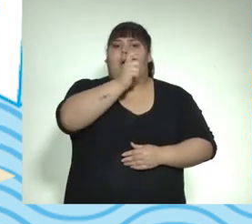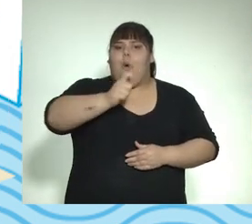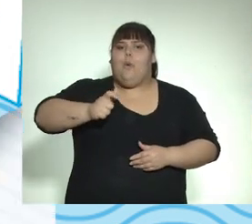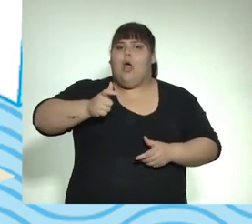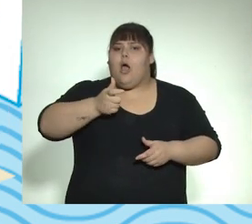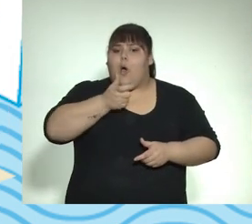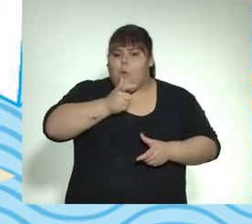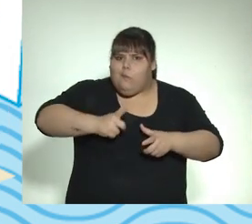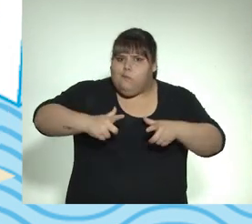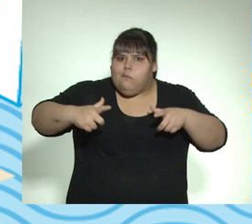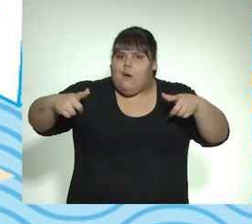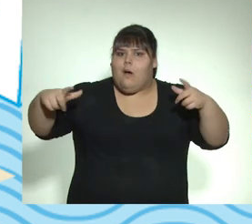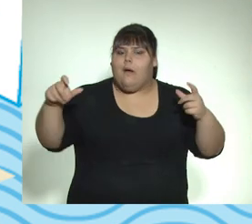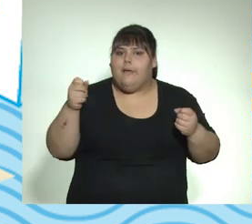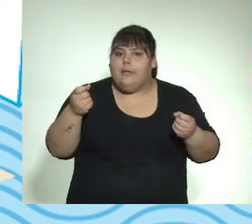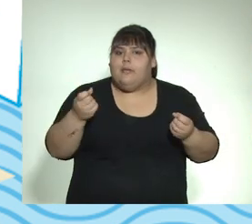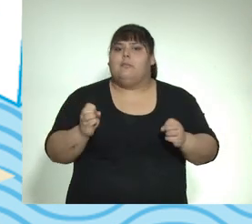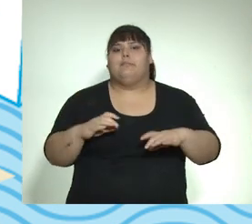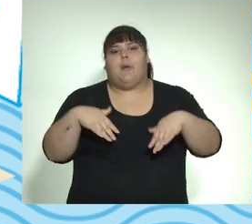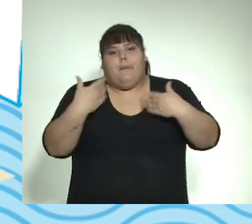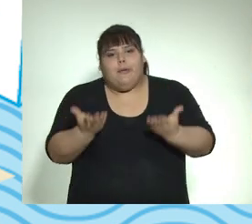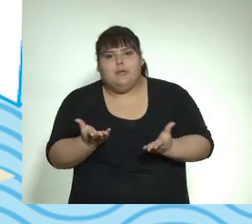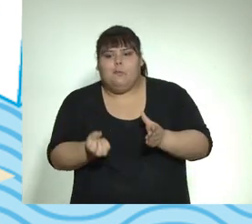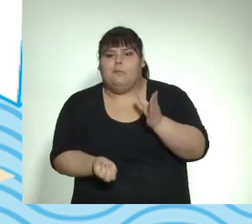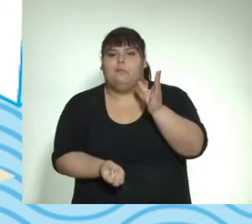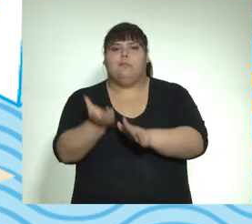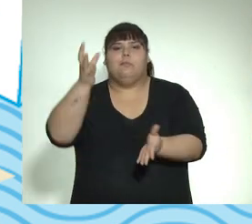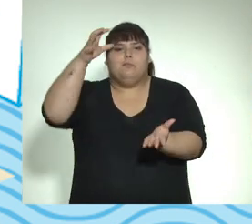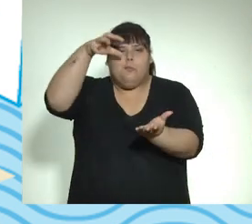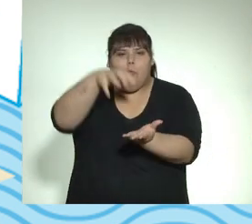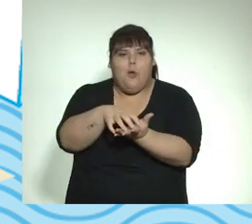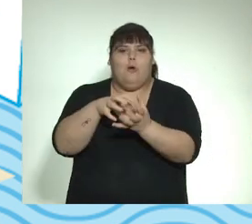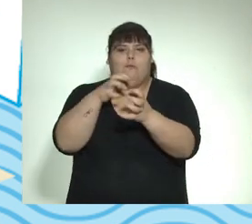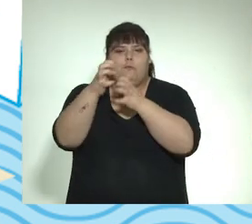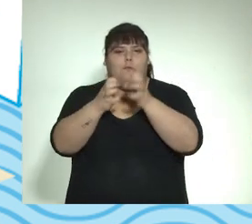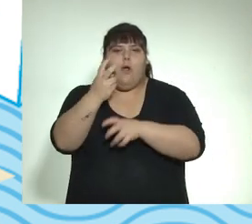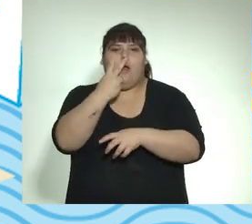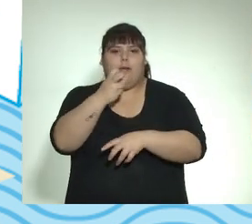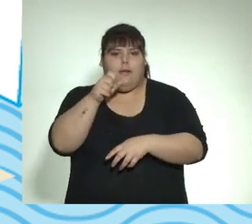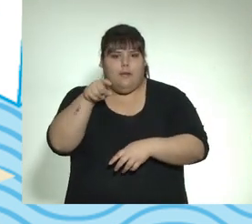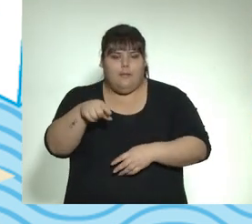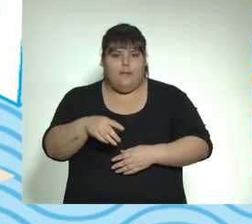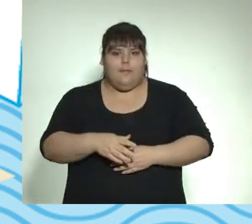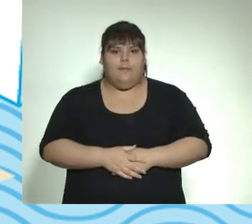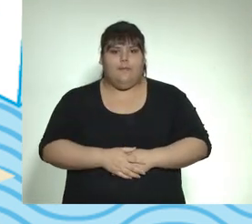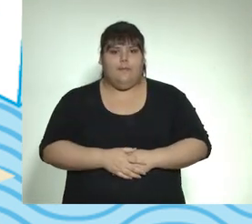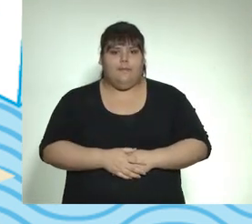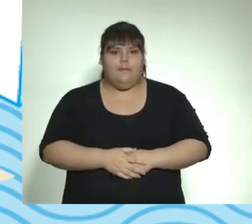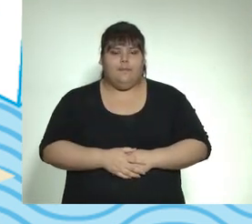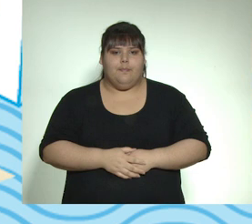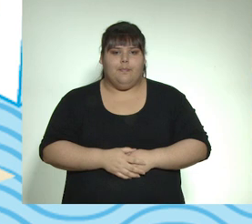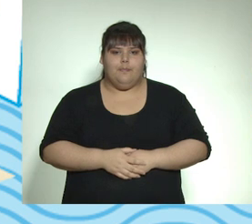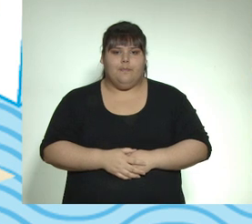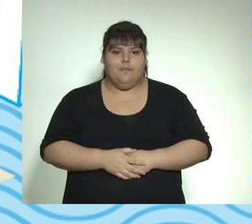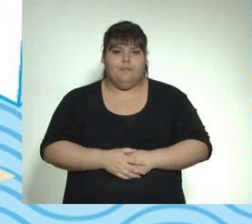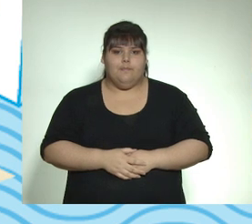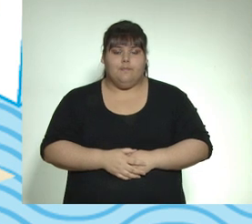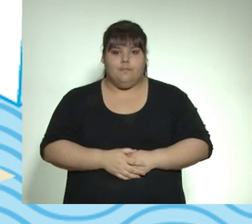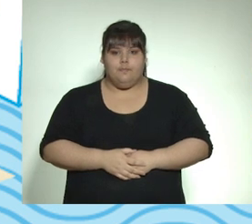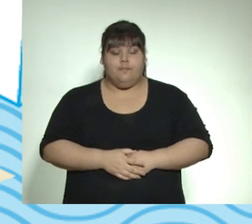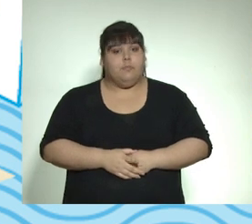muy caudalosos en los que se aprovecha para construir una represa, para generar energía